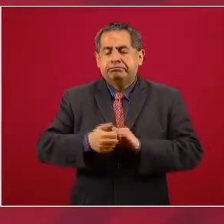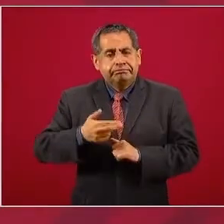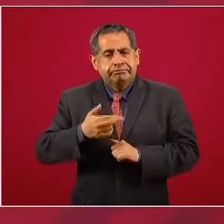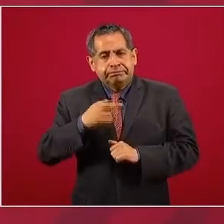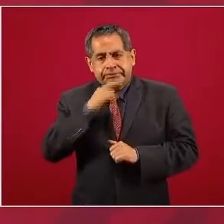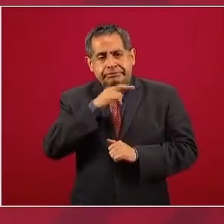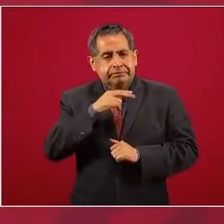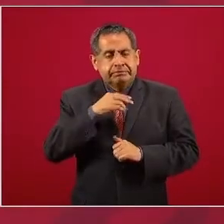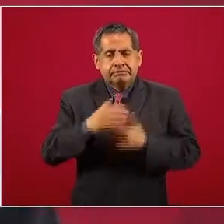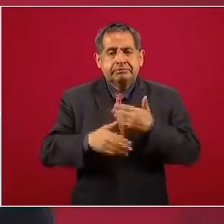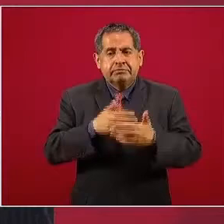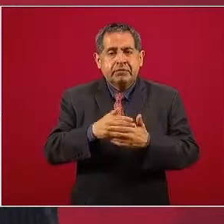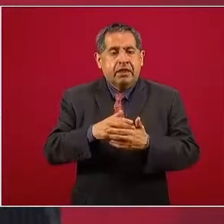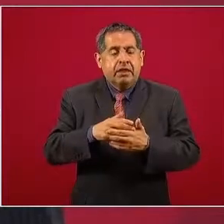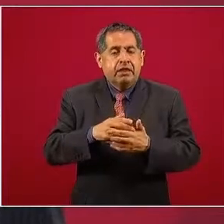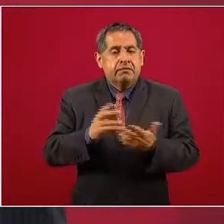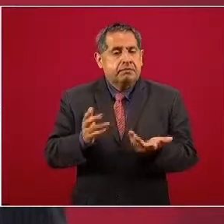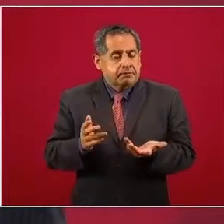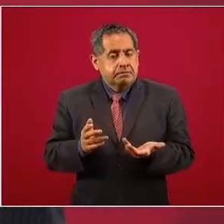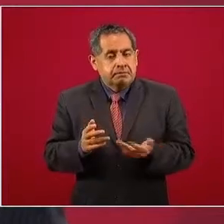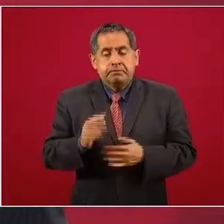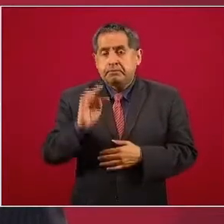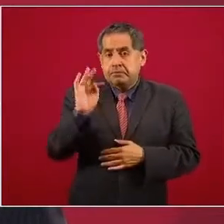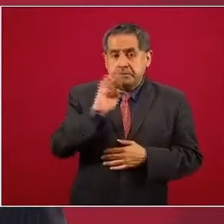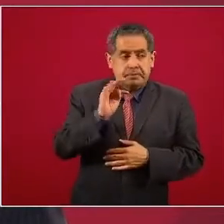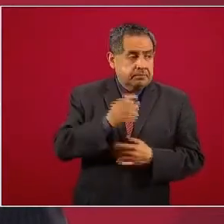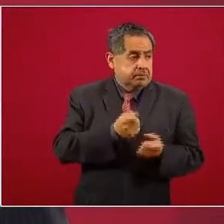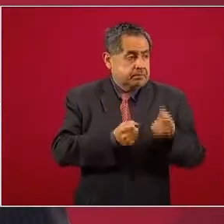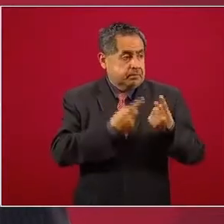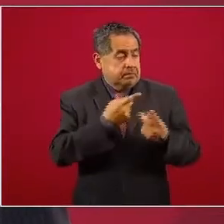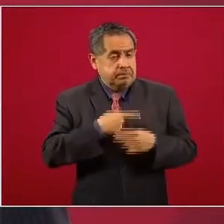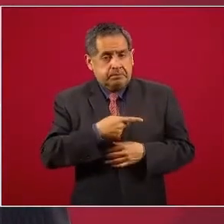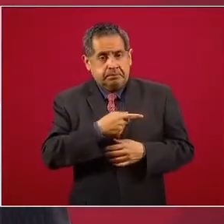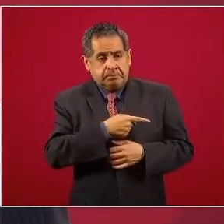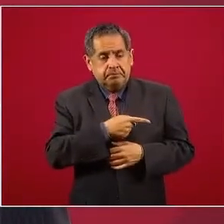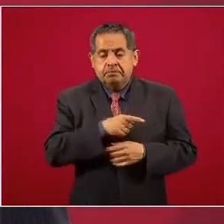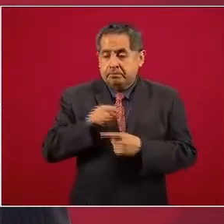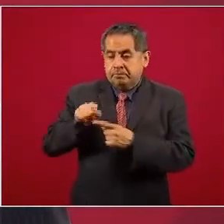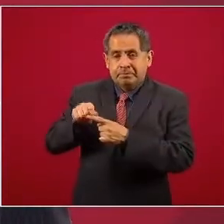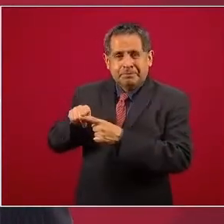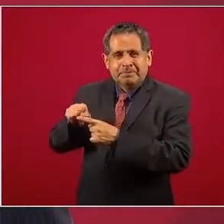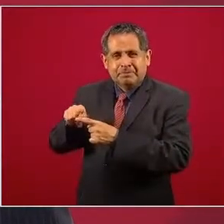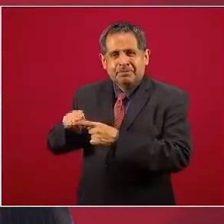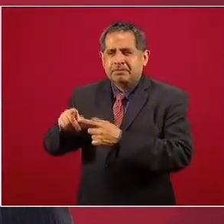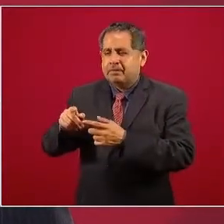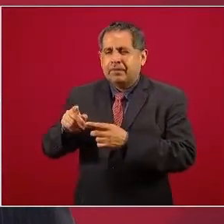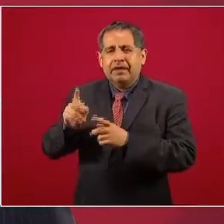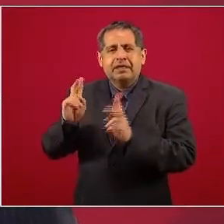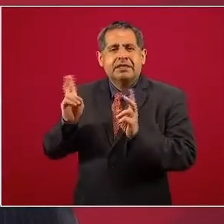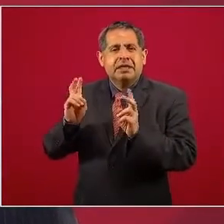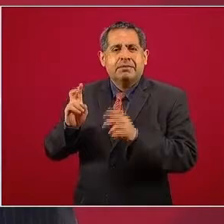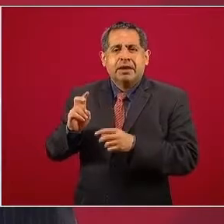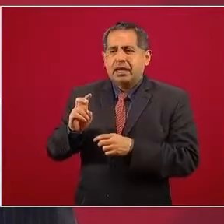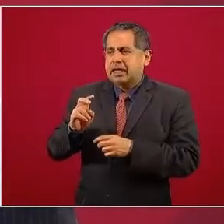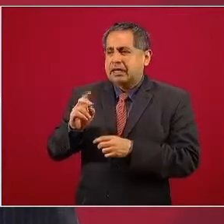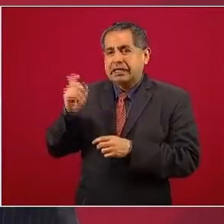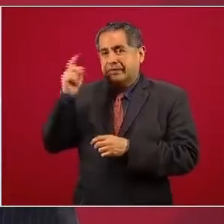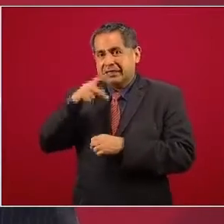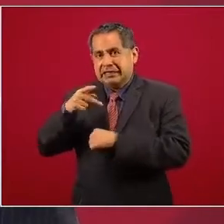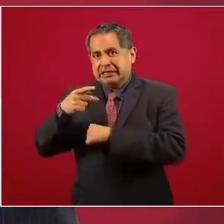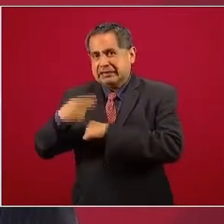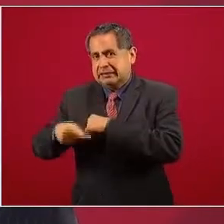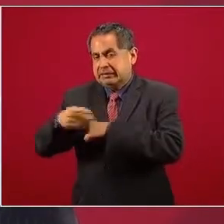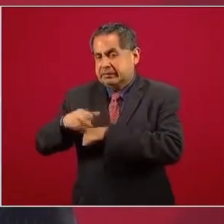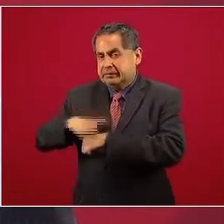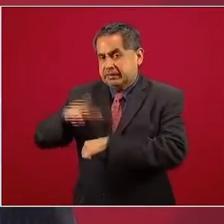tener mayor repercusión, pero en personas que tienen estas condiciones que le llamamos de riesgo,